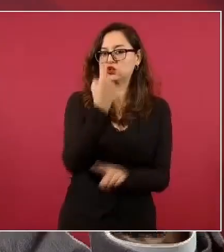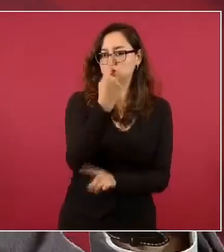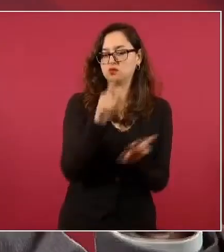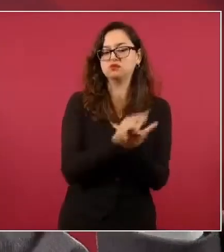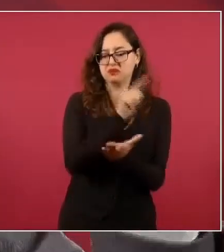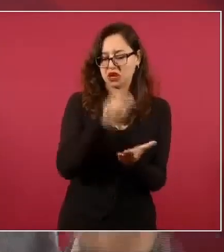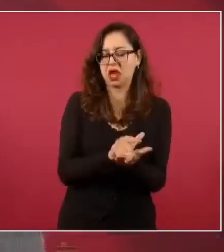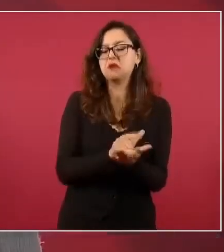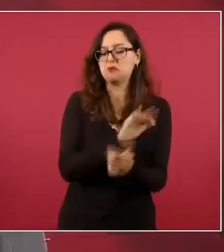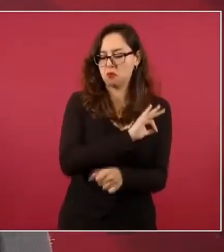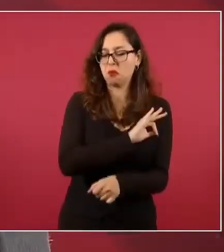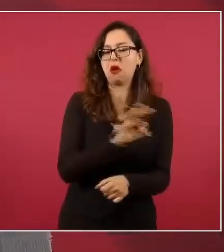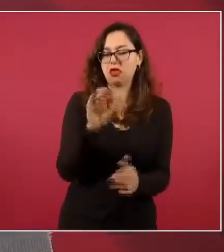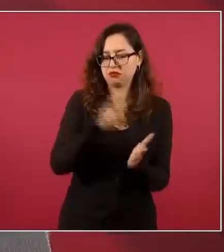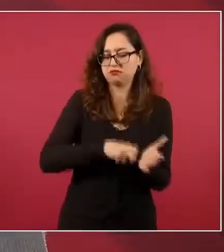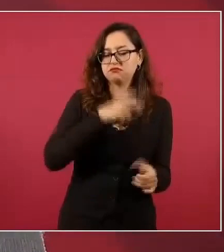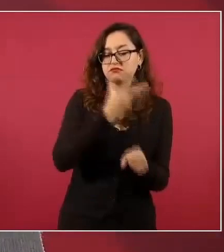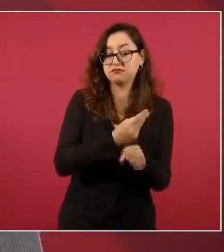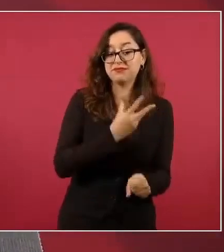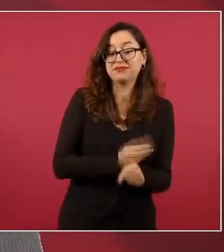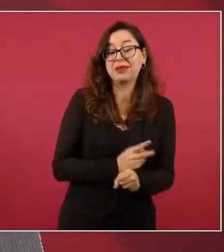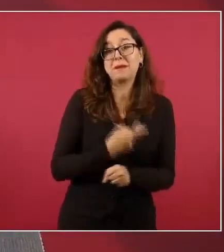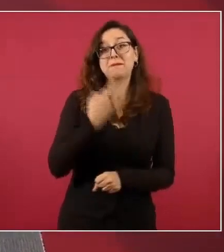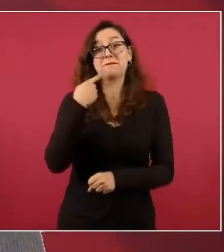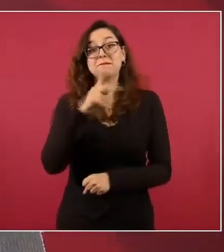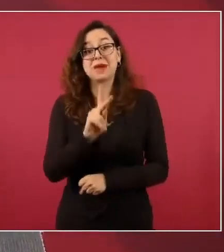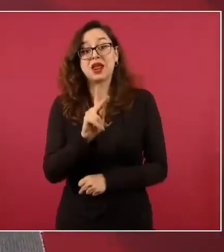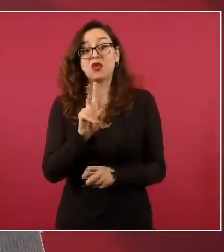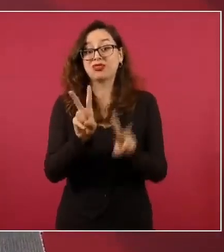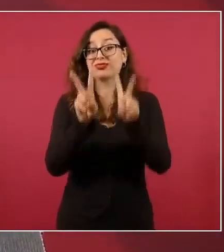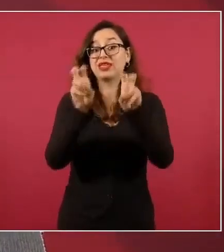Constitución demanda